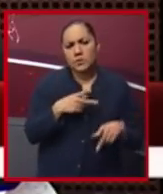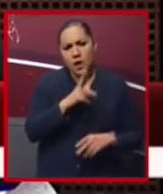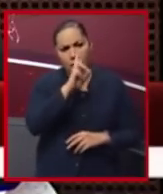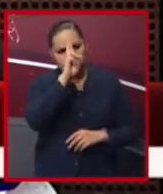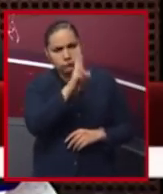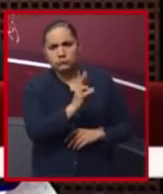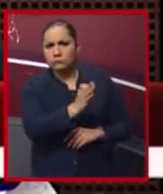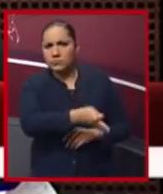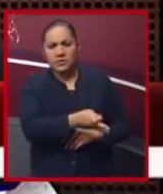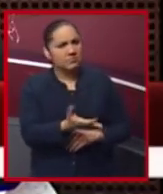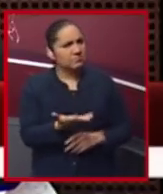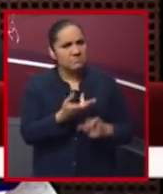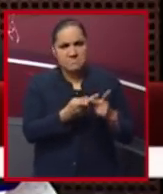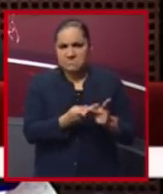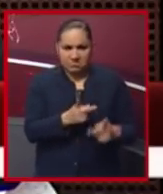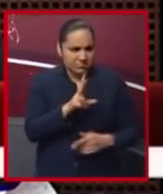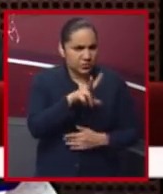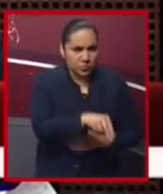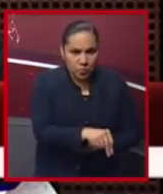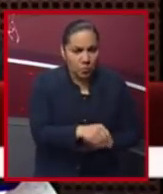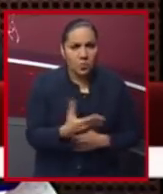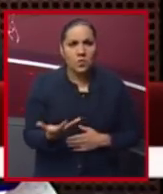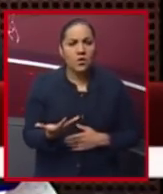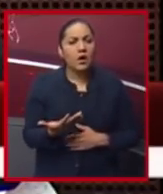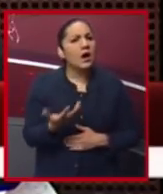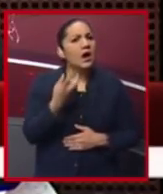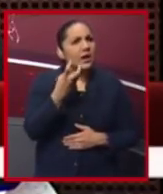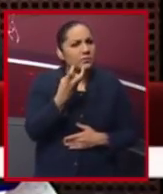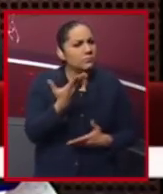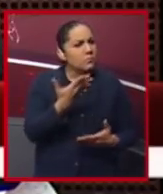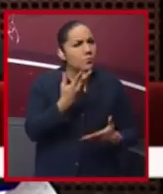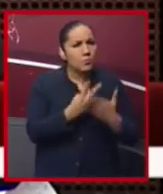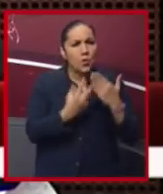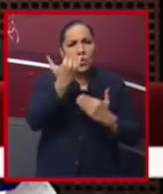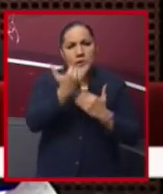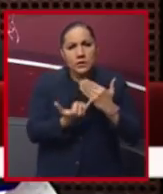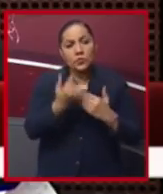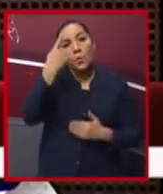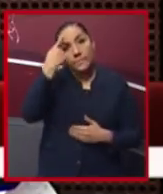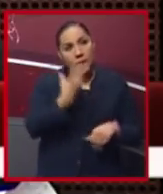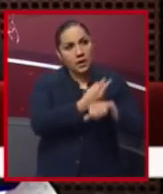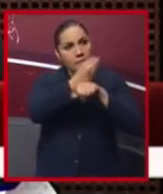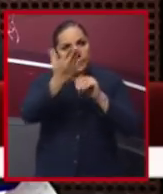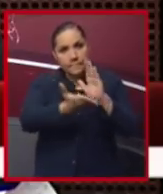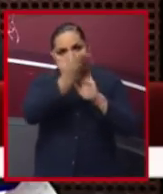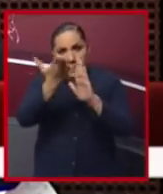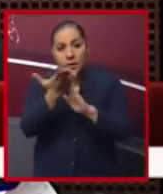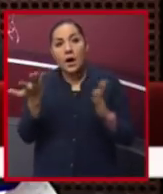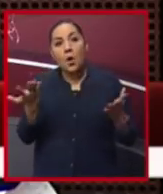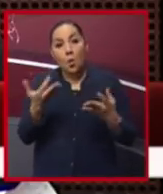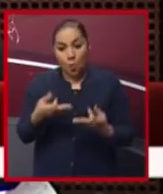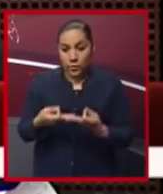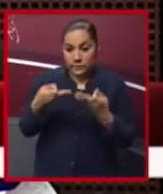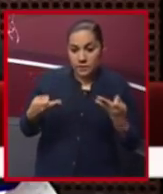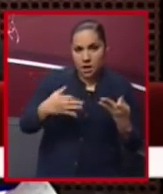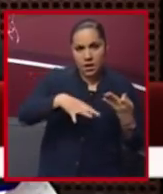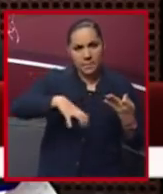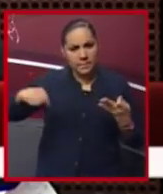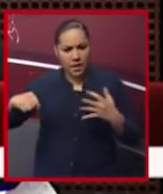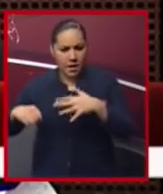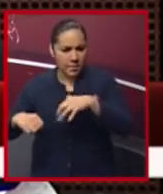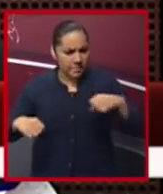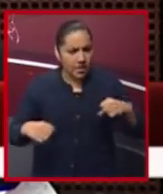económico impuesto en nuestro país, los megaproyectos de infraestructura, las disputas de tierras y de recursos naturales, así como los